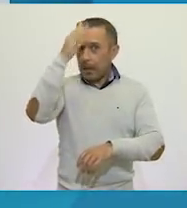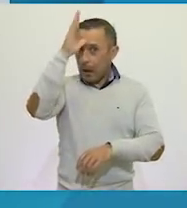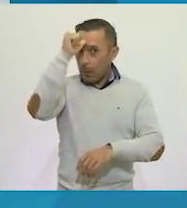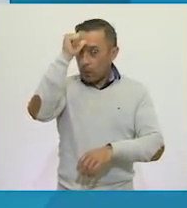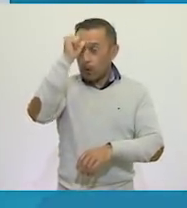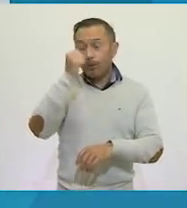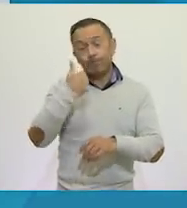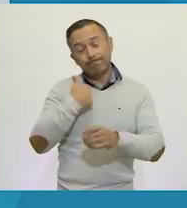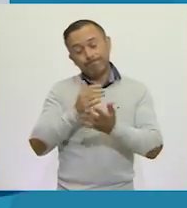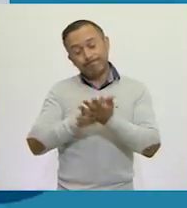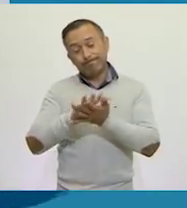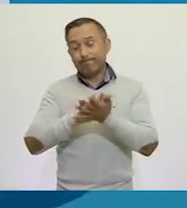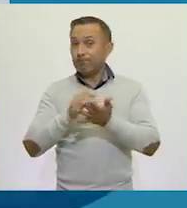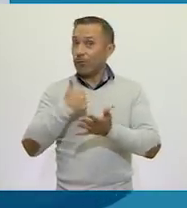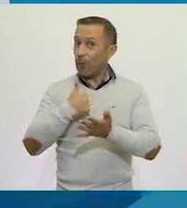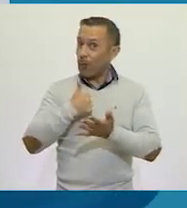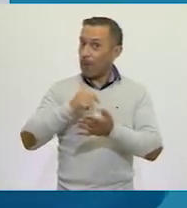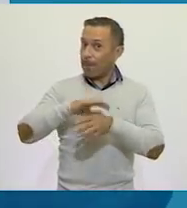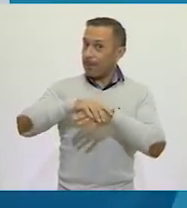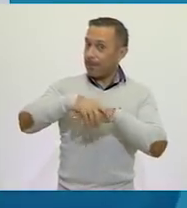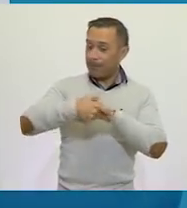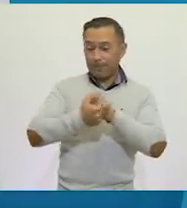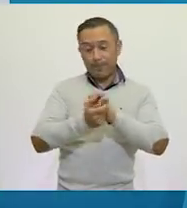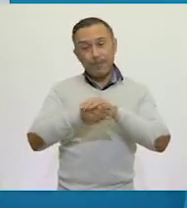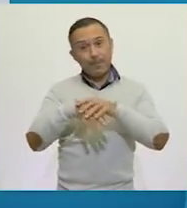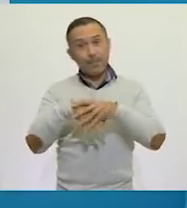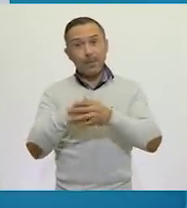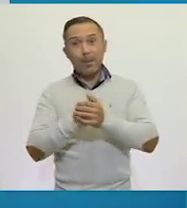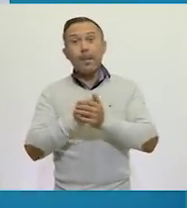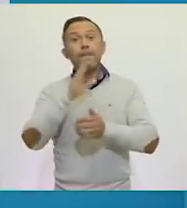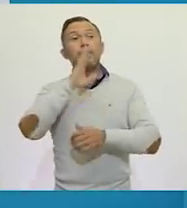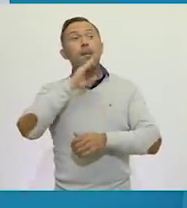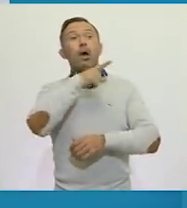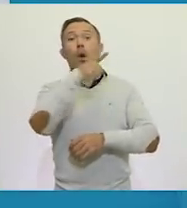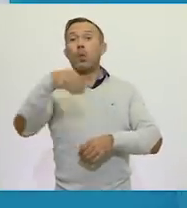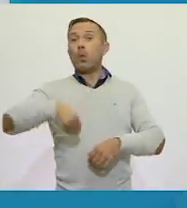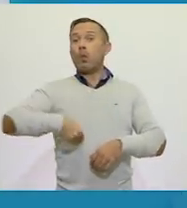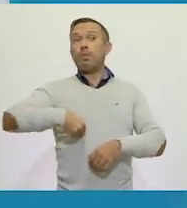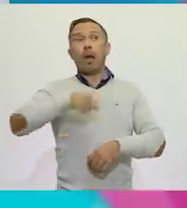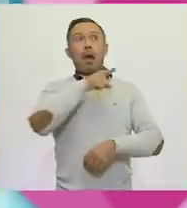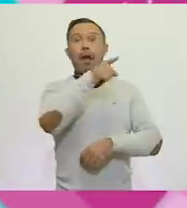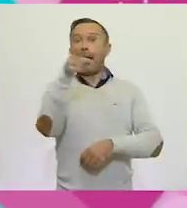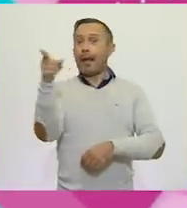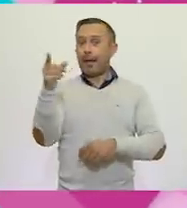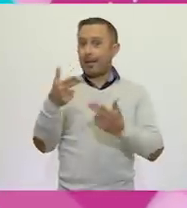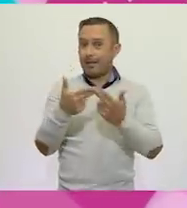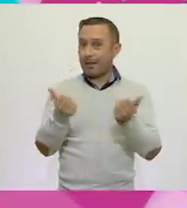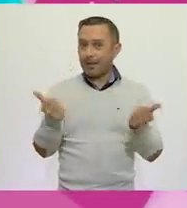me lavo las manitas para no echarle la culpa a nadie.